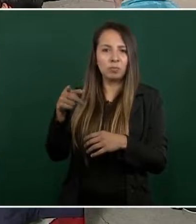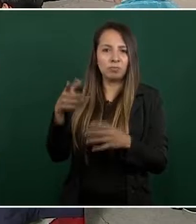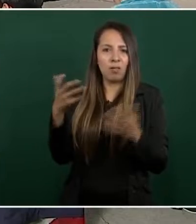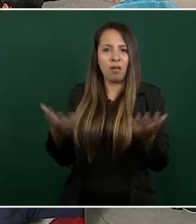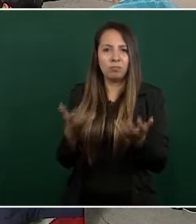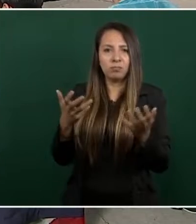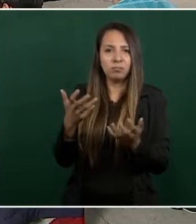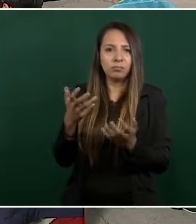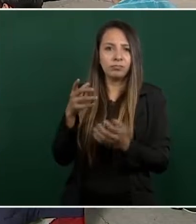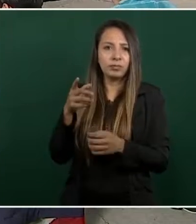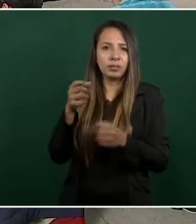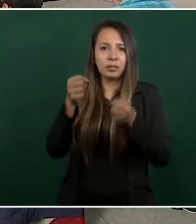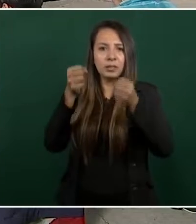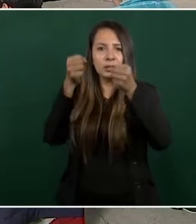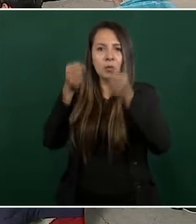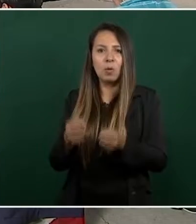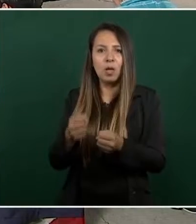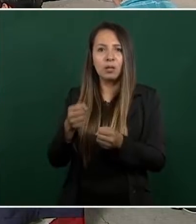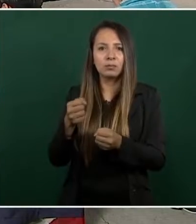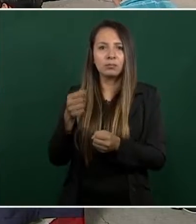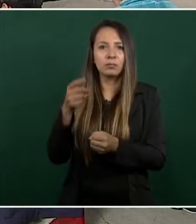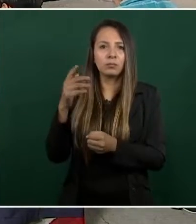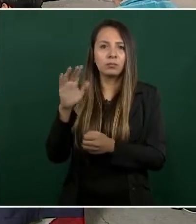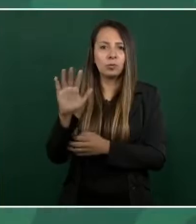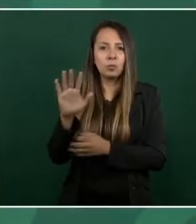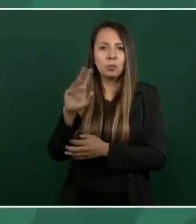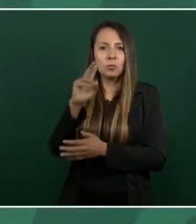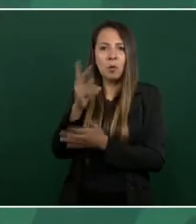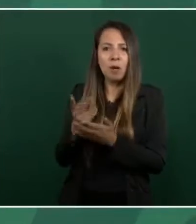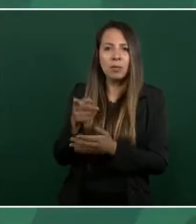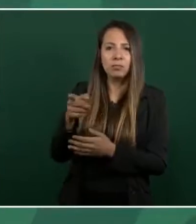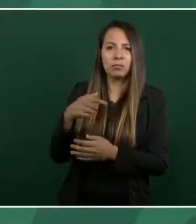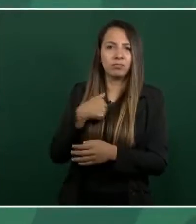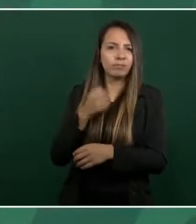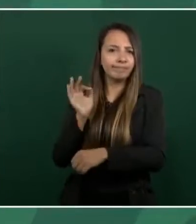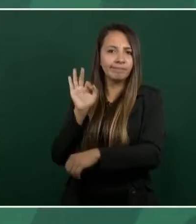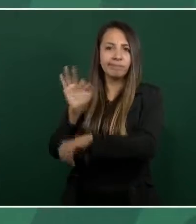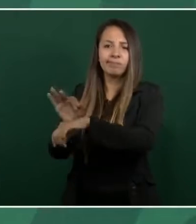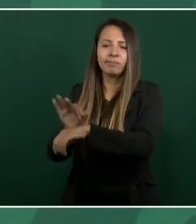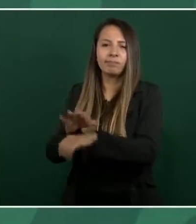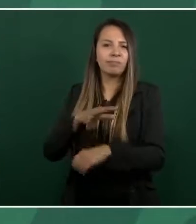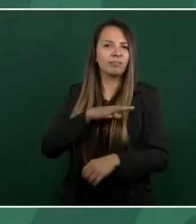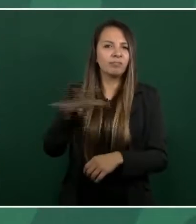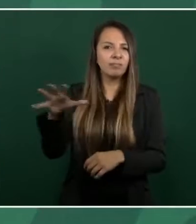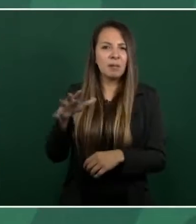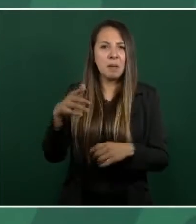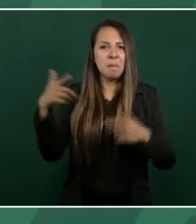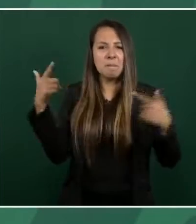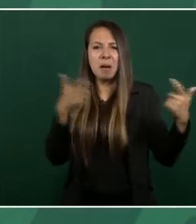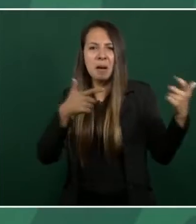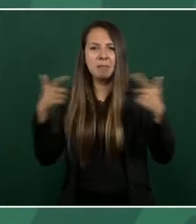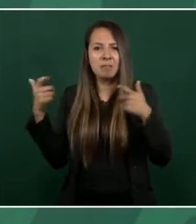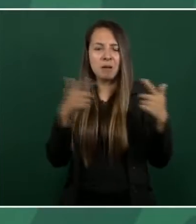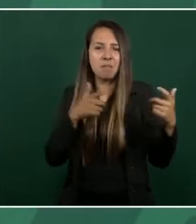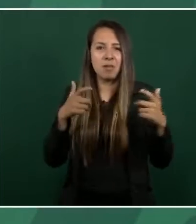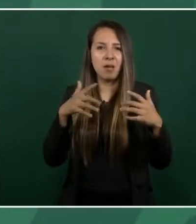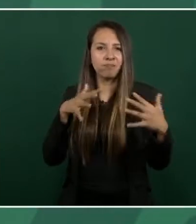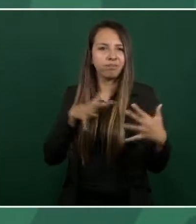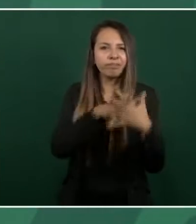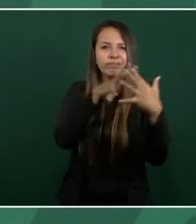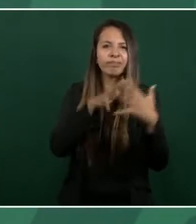las causas. Rechazamos la lógica de las armas y los enfrentamientos y abrazamos la lucha por una sociedad